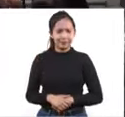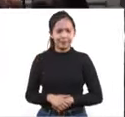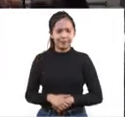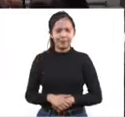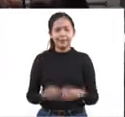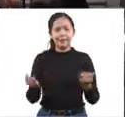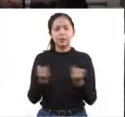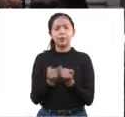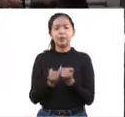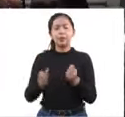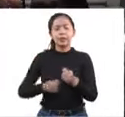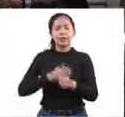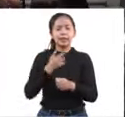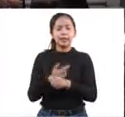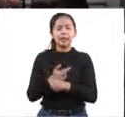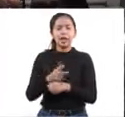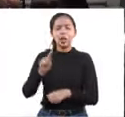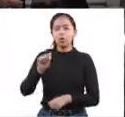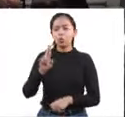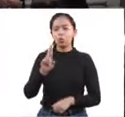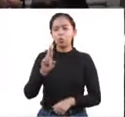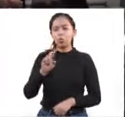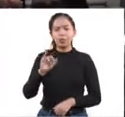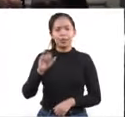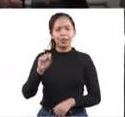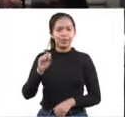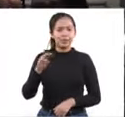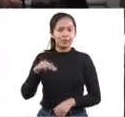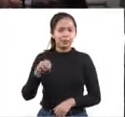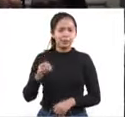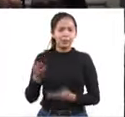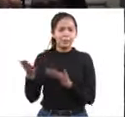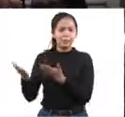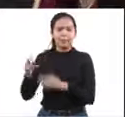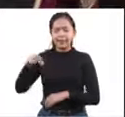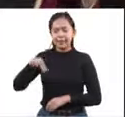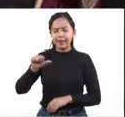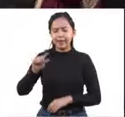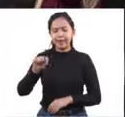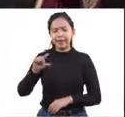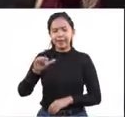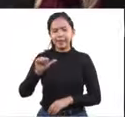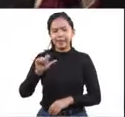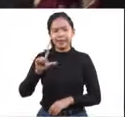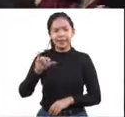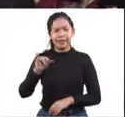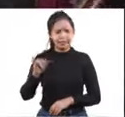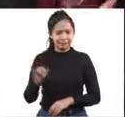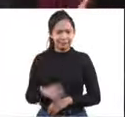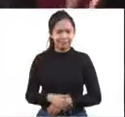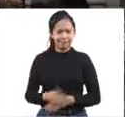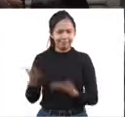La secretaria de Turismo de la Ciudad de México, licenciada Natalie Desplas Puel.